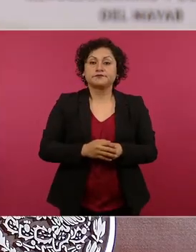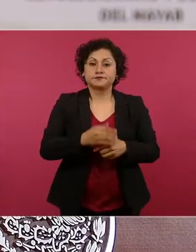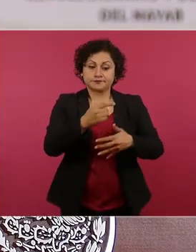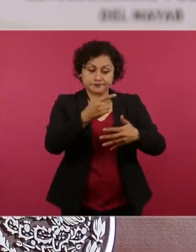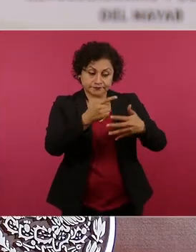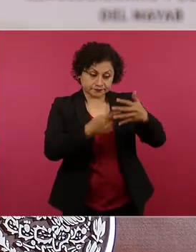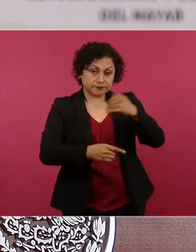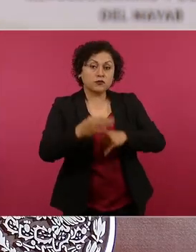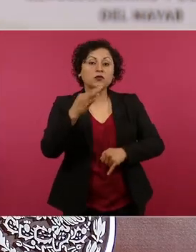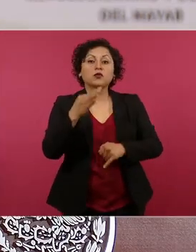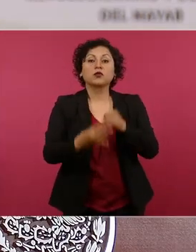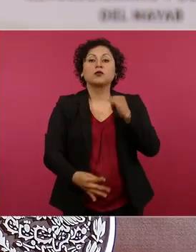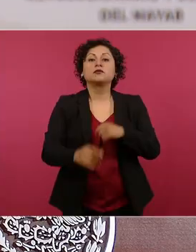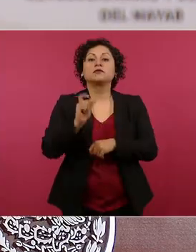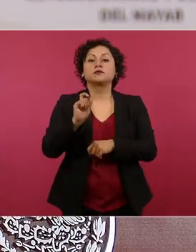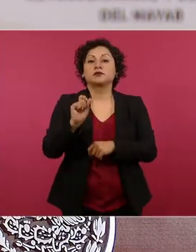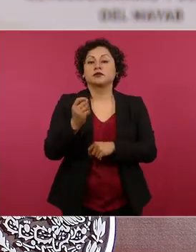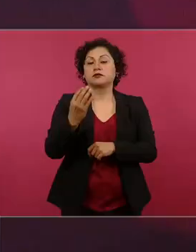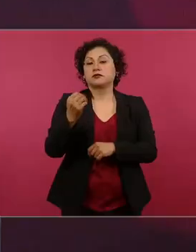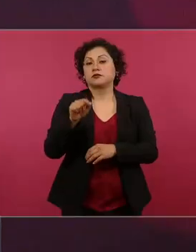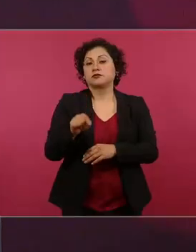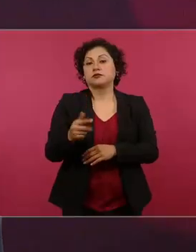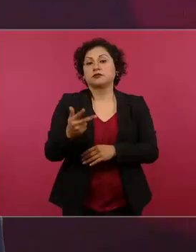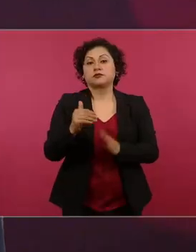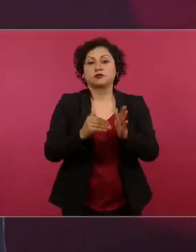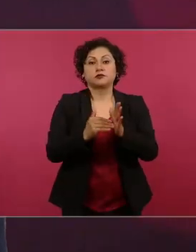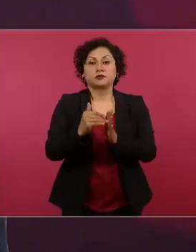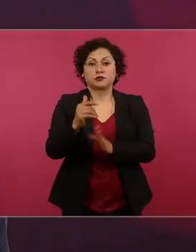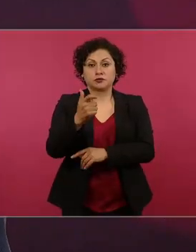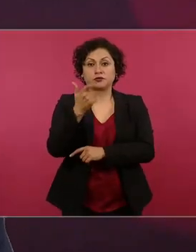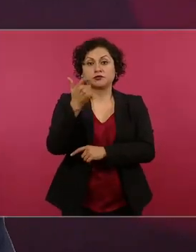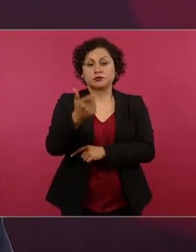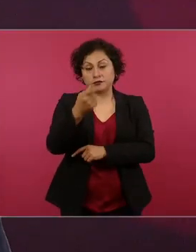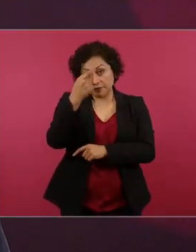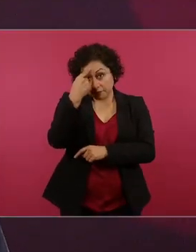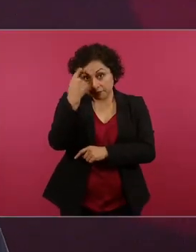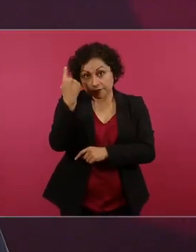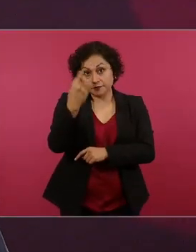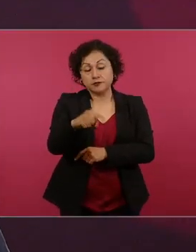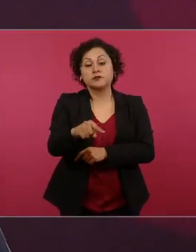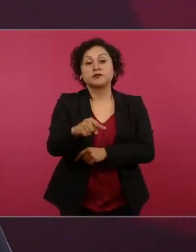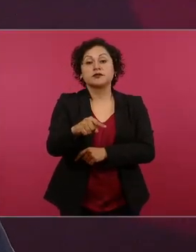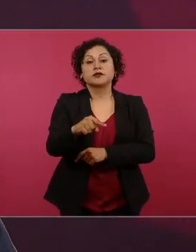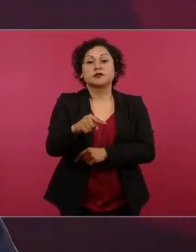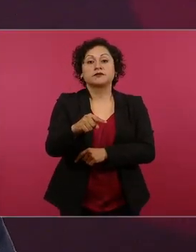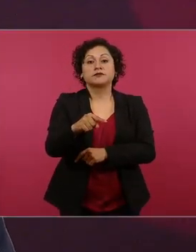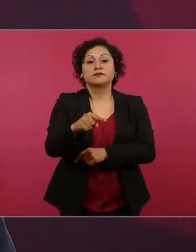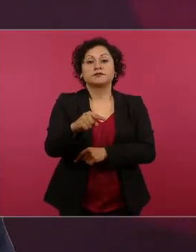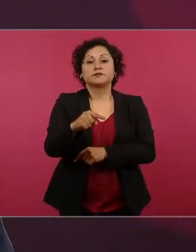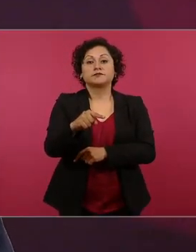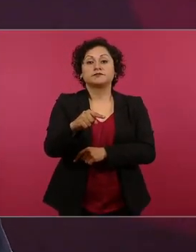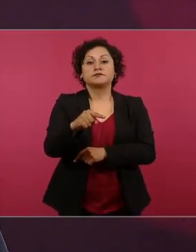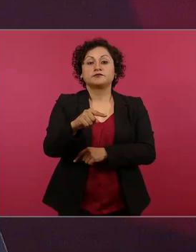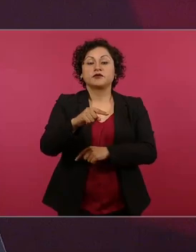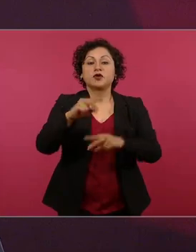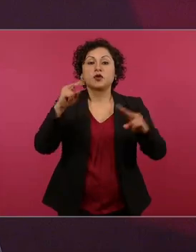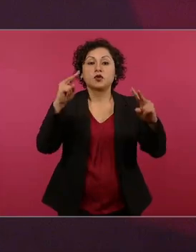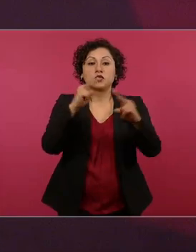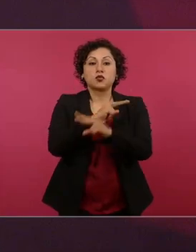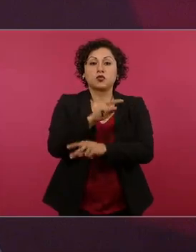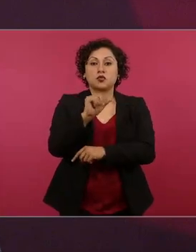se invertirán 29.8 millones de pesos en la sustitución de equipos de aire acondicionado.